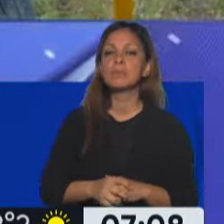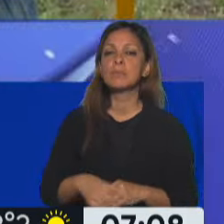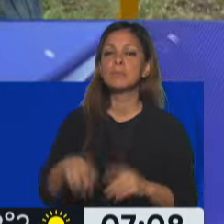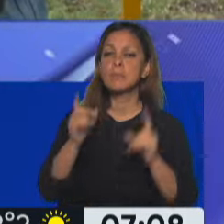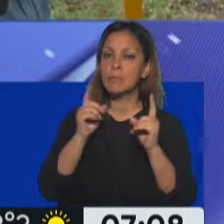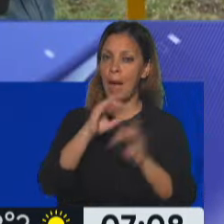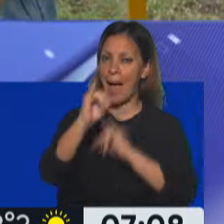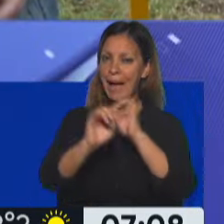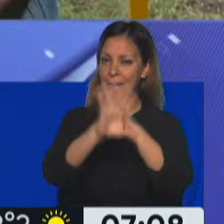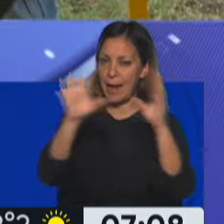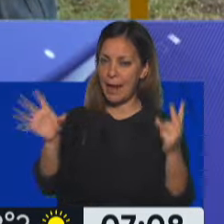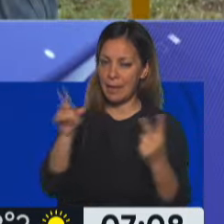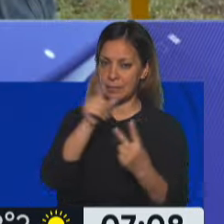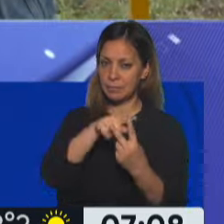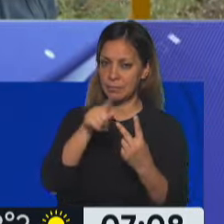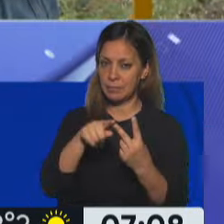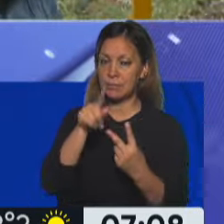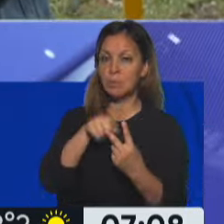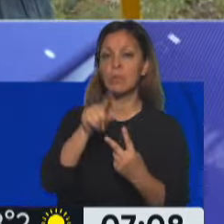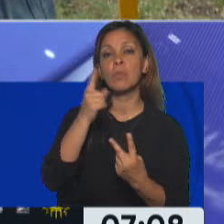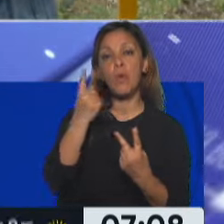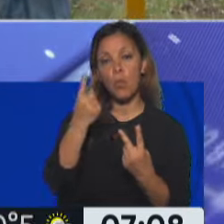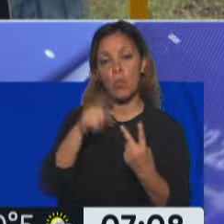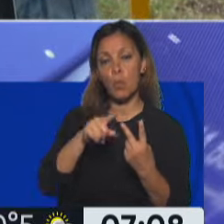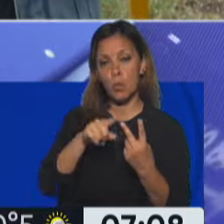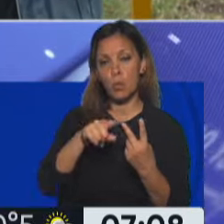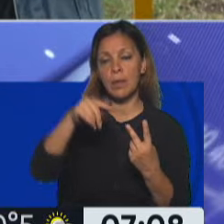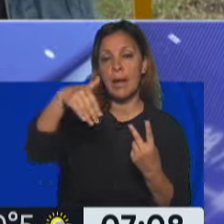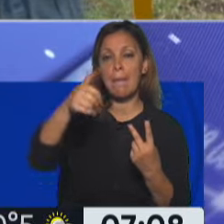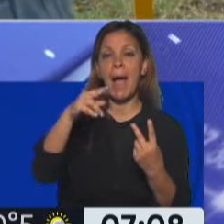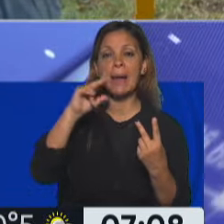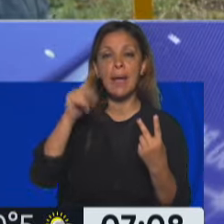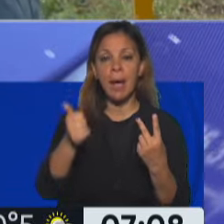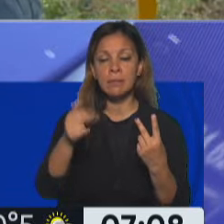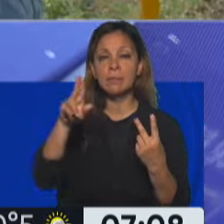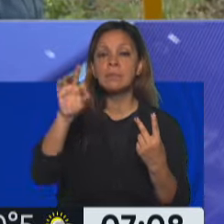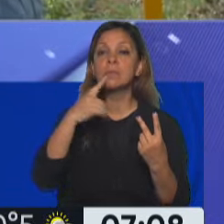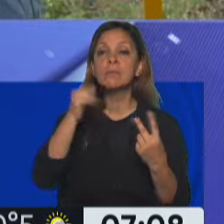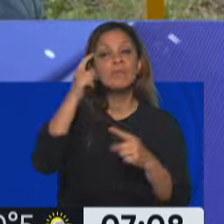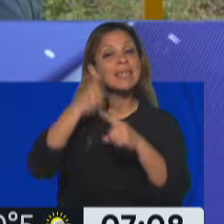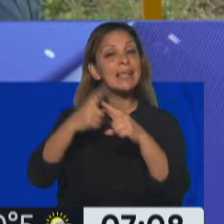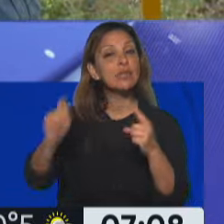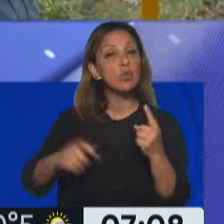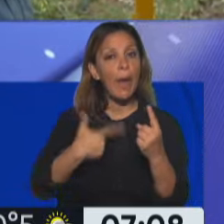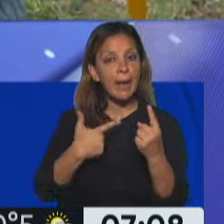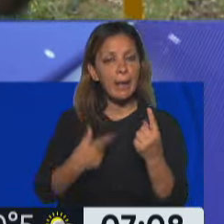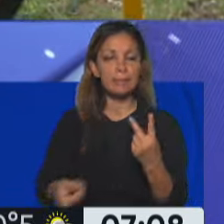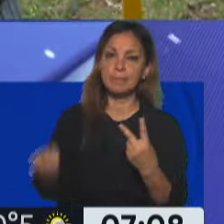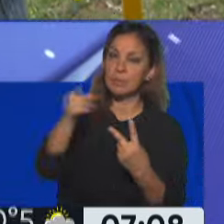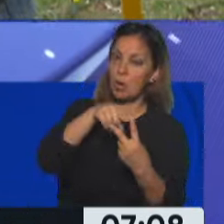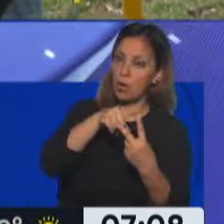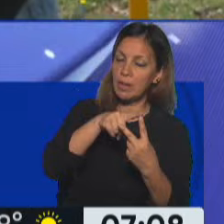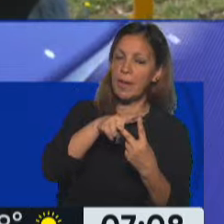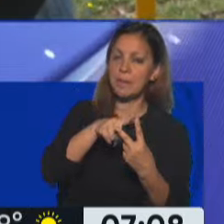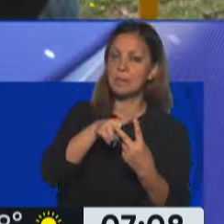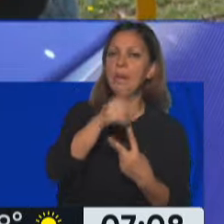que están buscando. Una es María Rosa, Rosita, la ex dueña del Hotel Dubrovnik, y la otra mujer, un